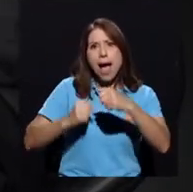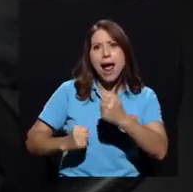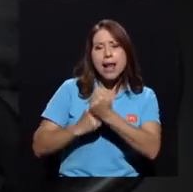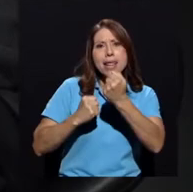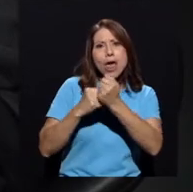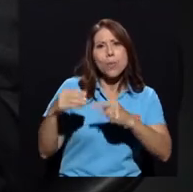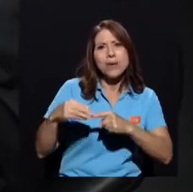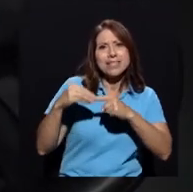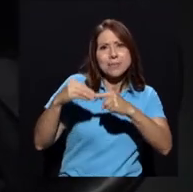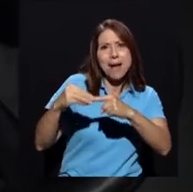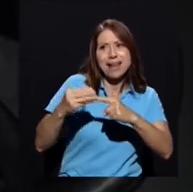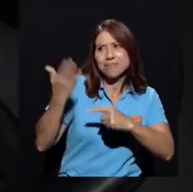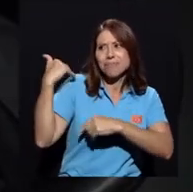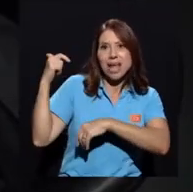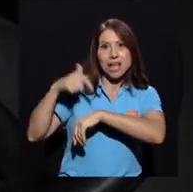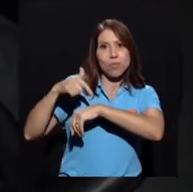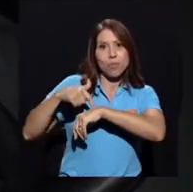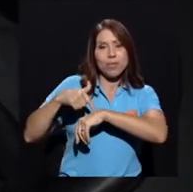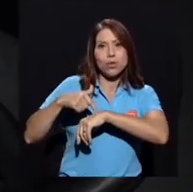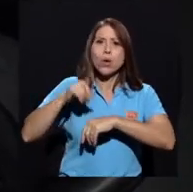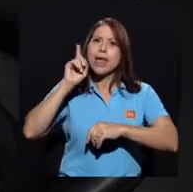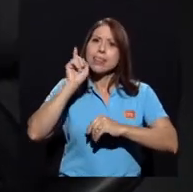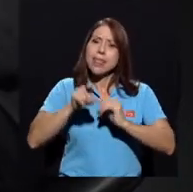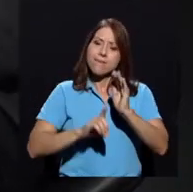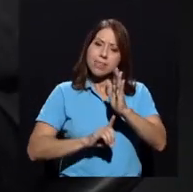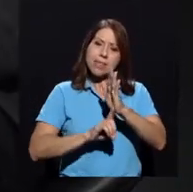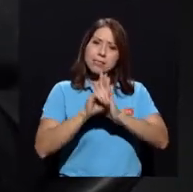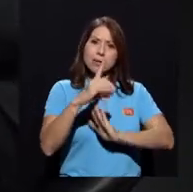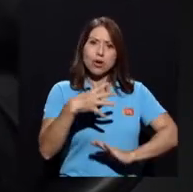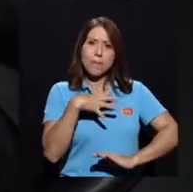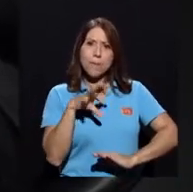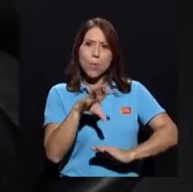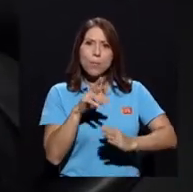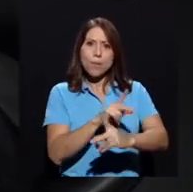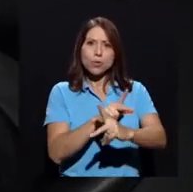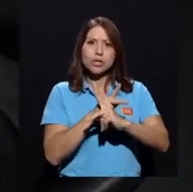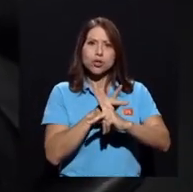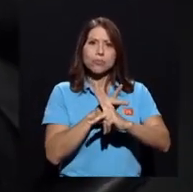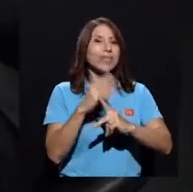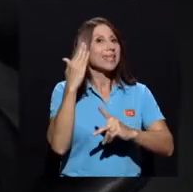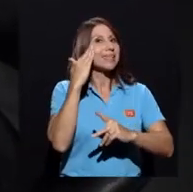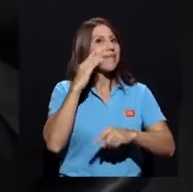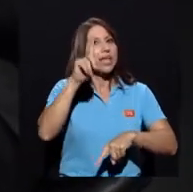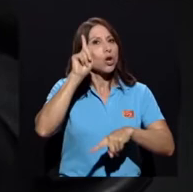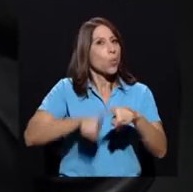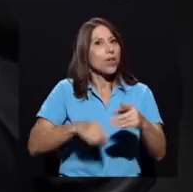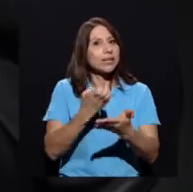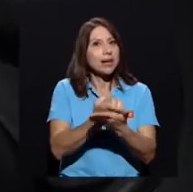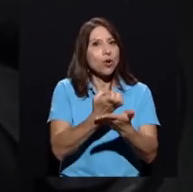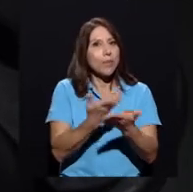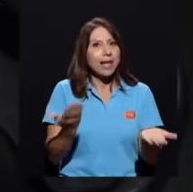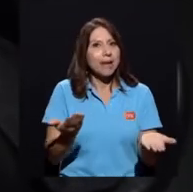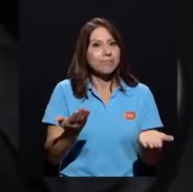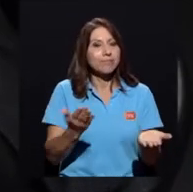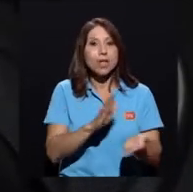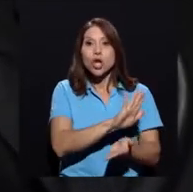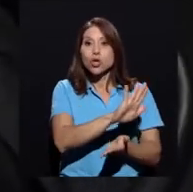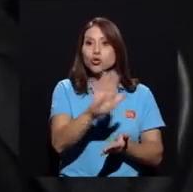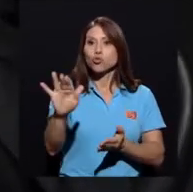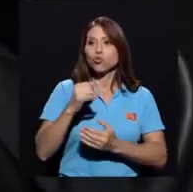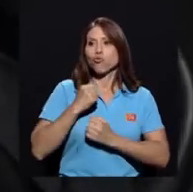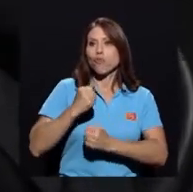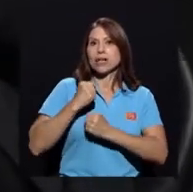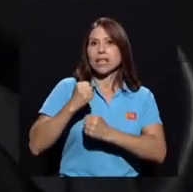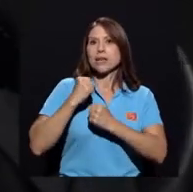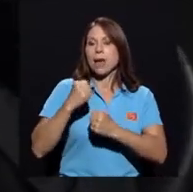50s y 60s, y que tiene que desarrollar su propia protección. Sabe que no puede ser económica. Sus fuerzas armadas, aunque son muy